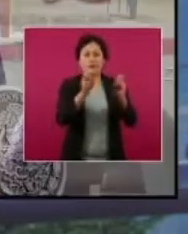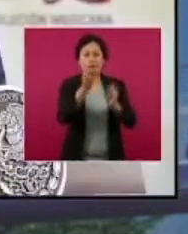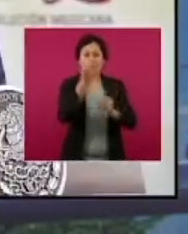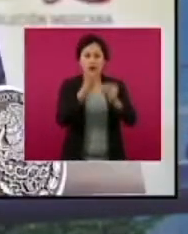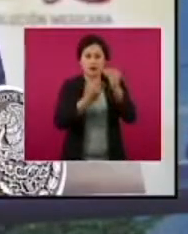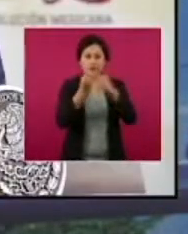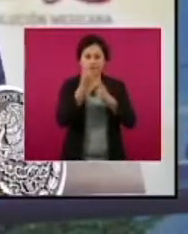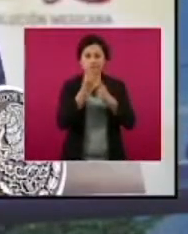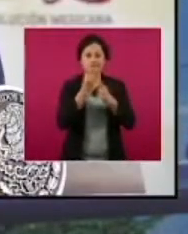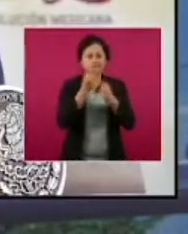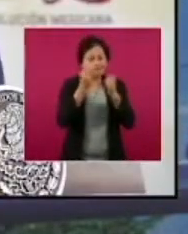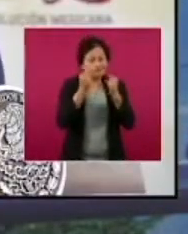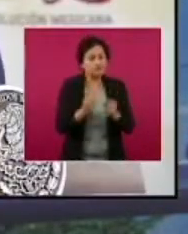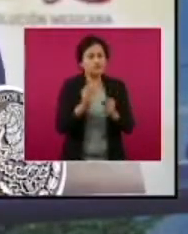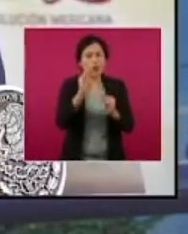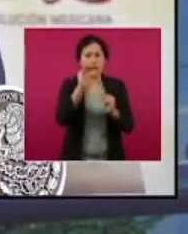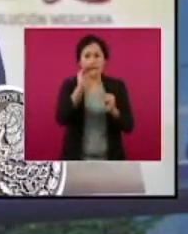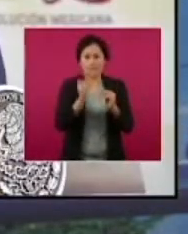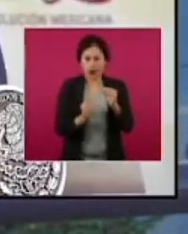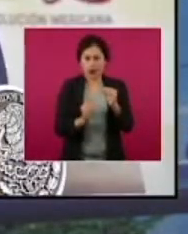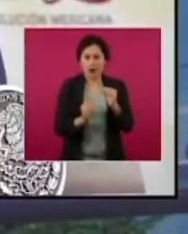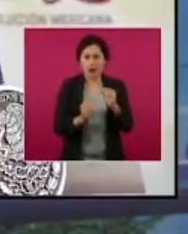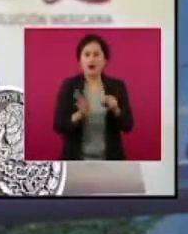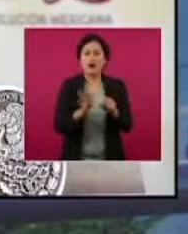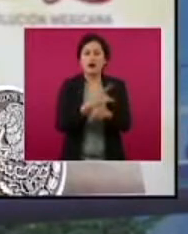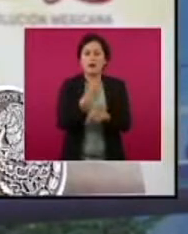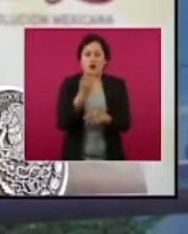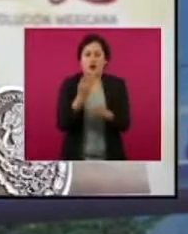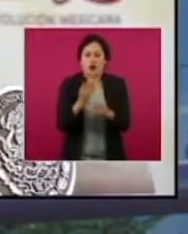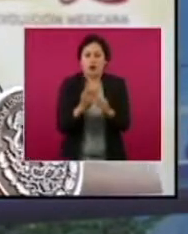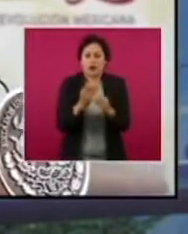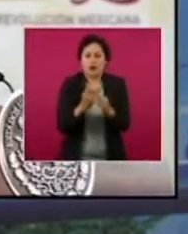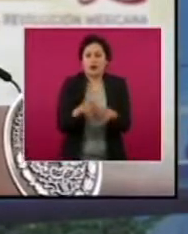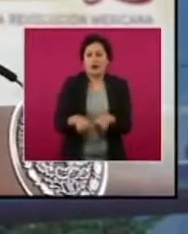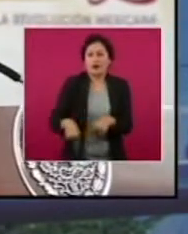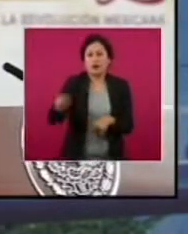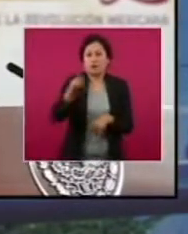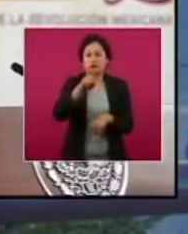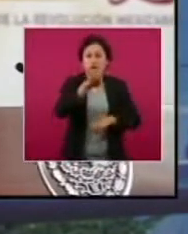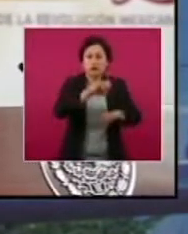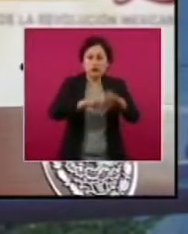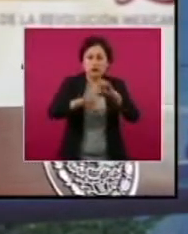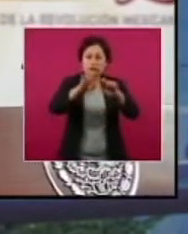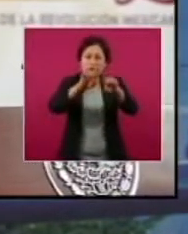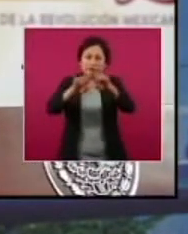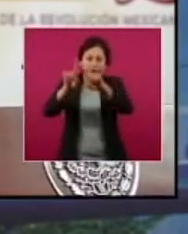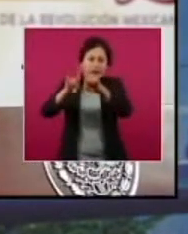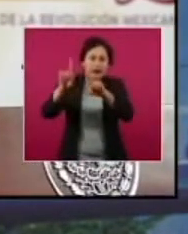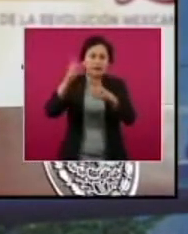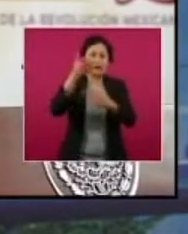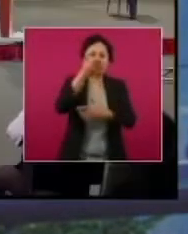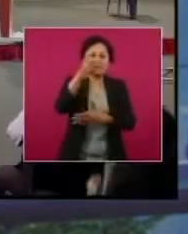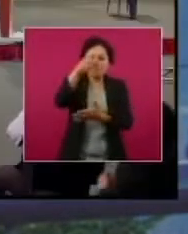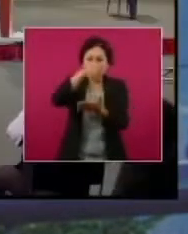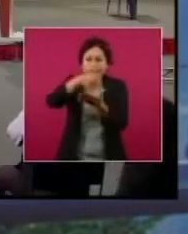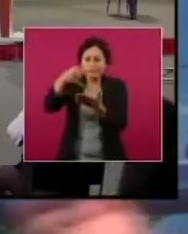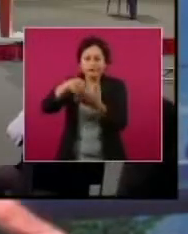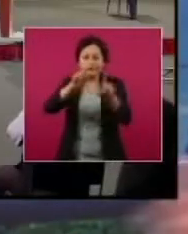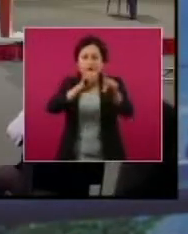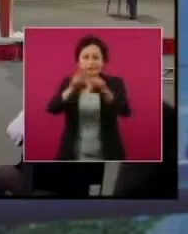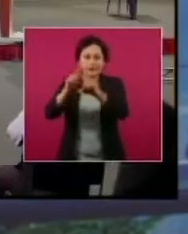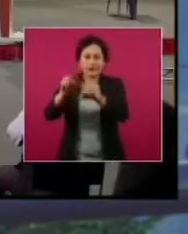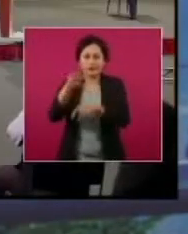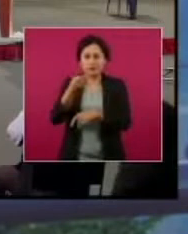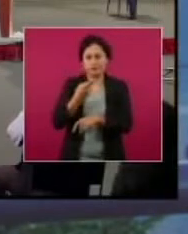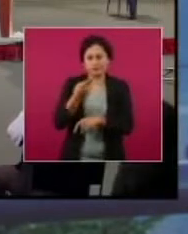esas tiendas que le ayudan mucho las tiendas como Soriana Chedraui Walmart cumplen con los compromisos pactados con el Gobierno Federal de